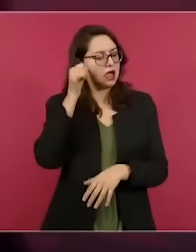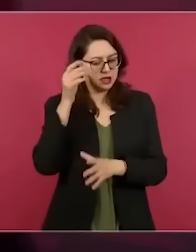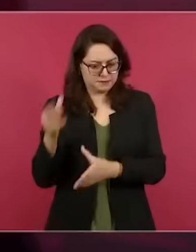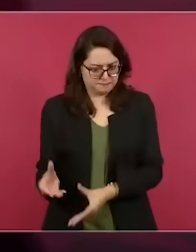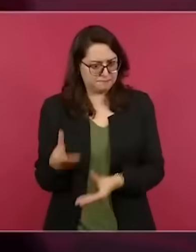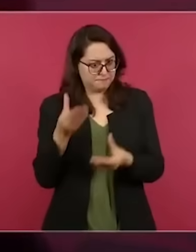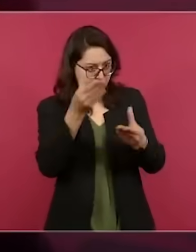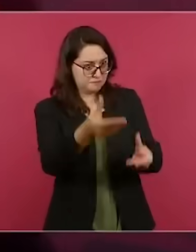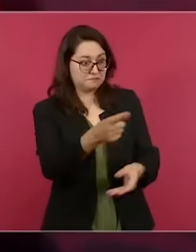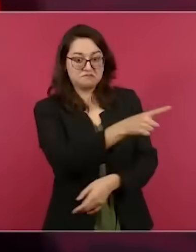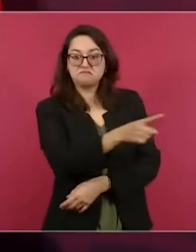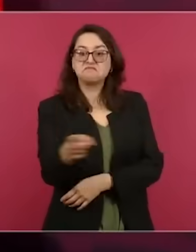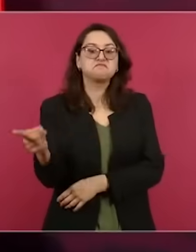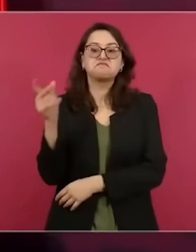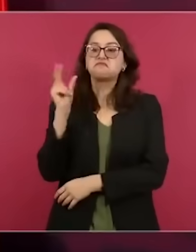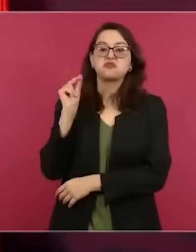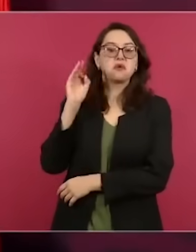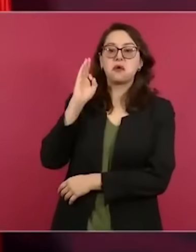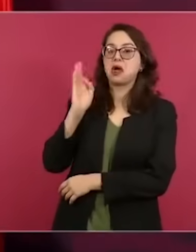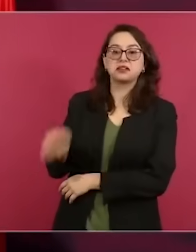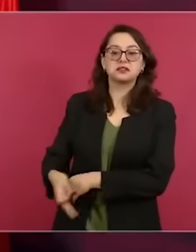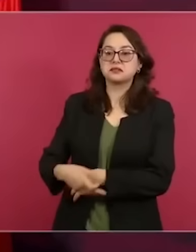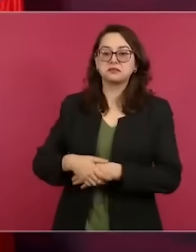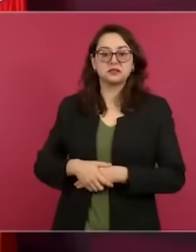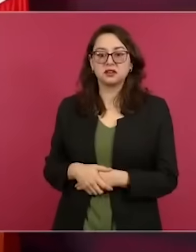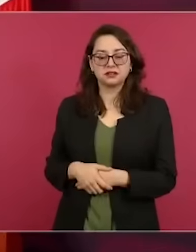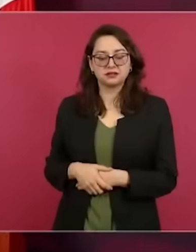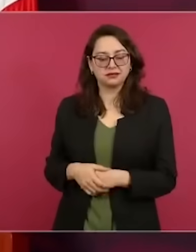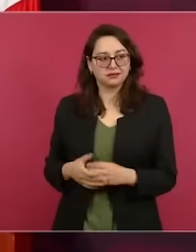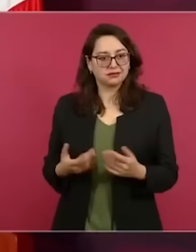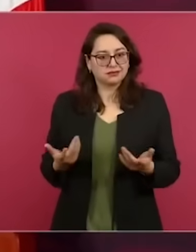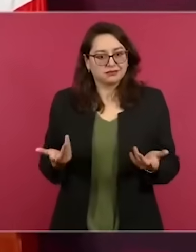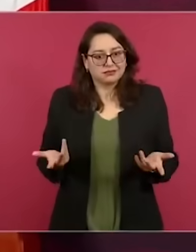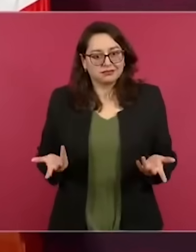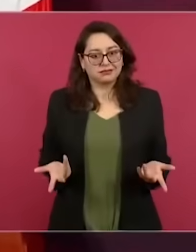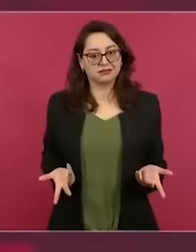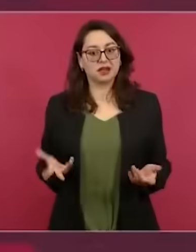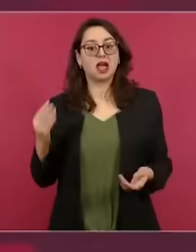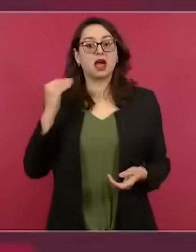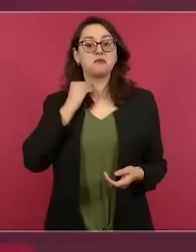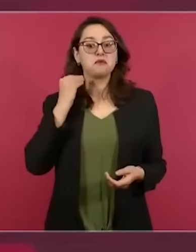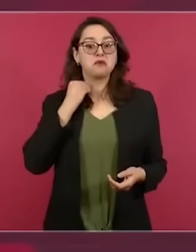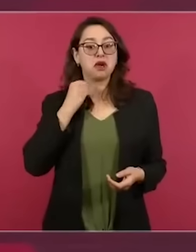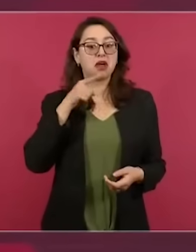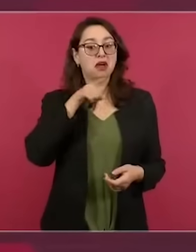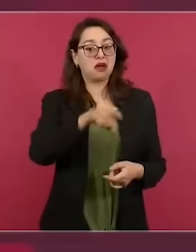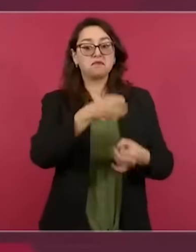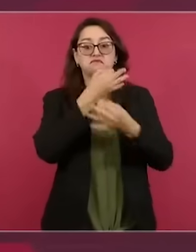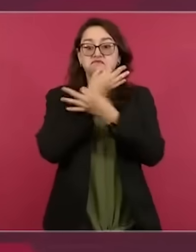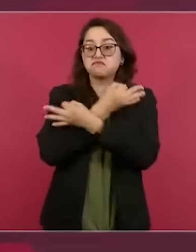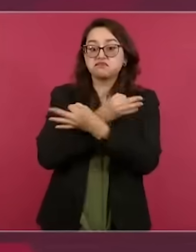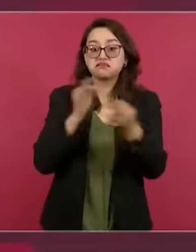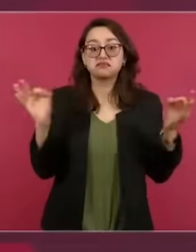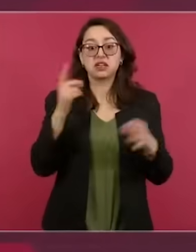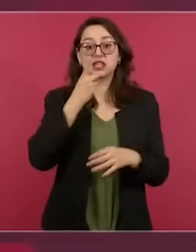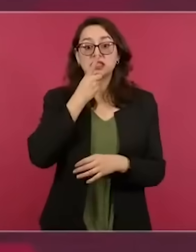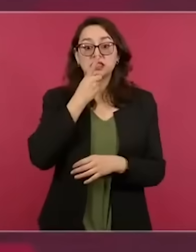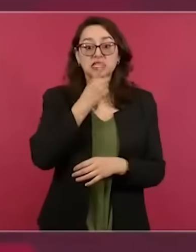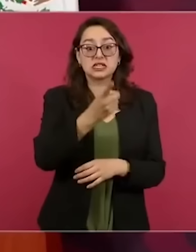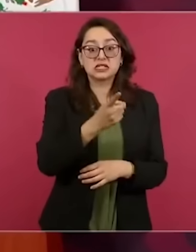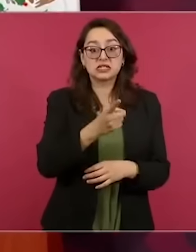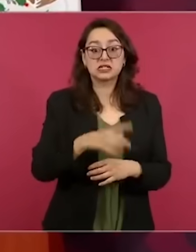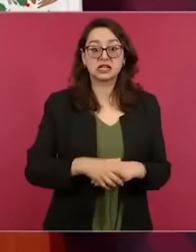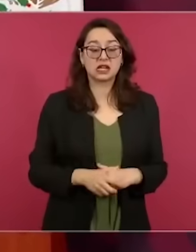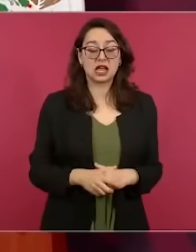decir, desde luego respeto su punto de vista, no lo comparto, de que lo que se le dijo